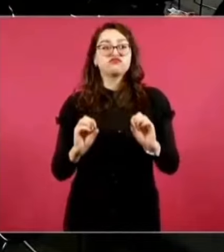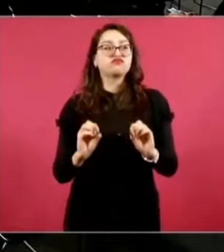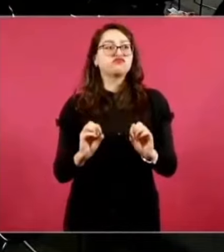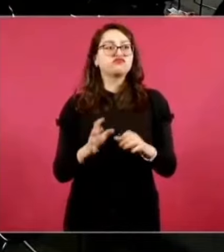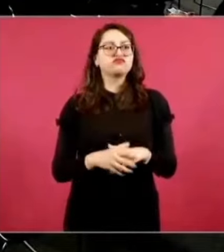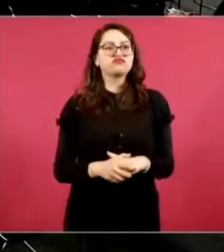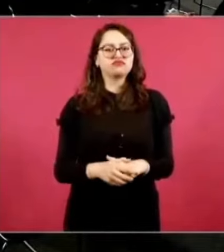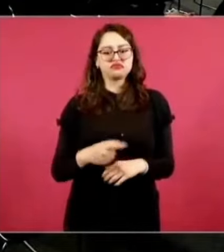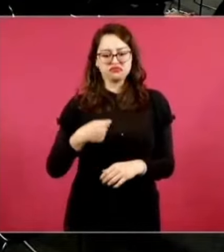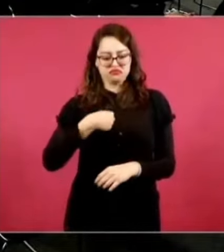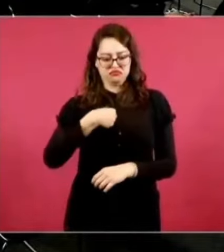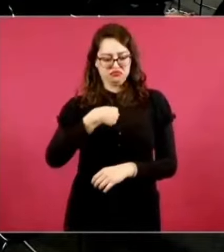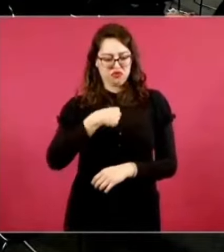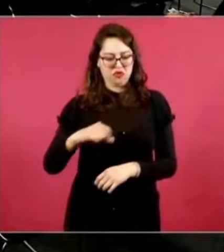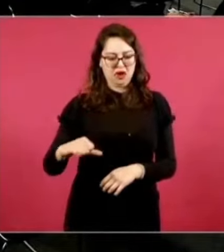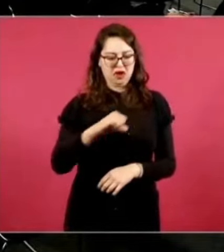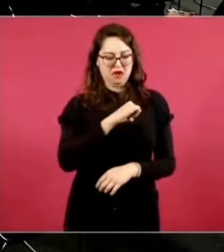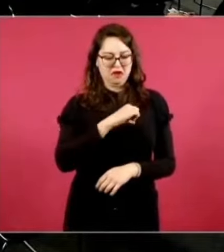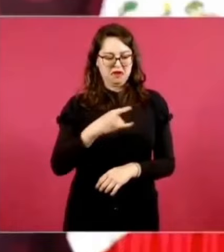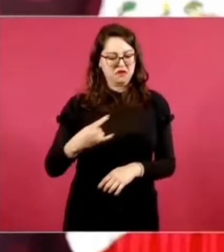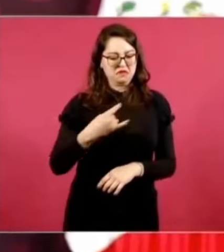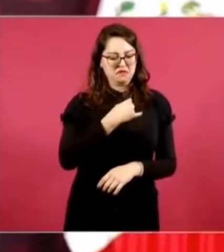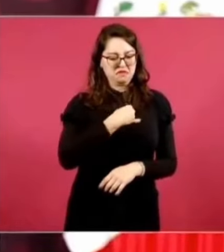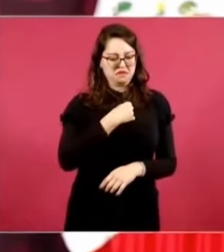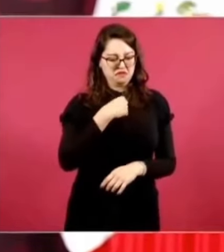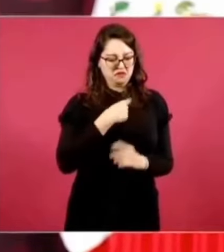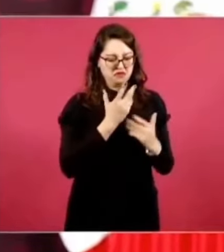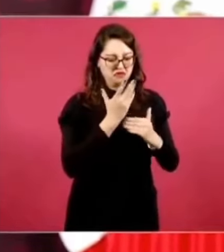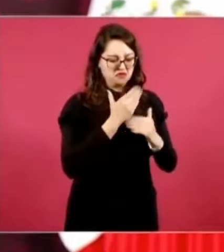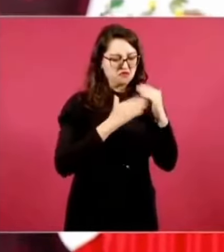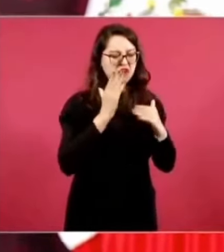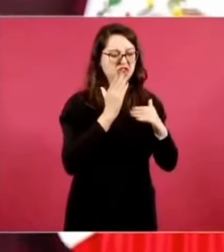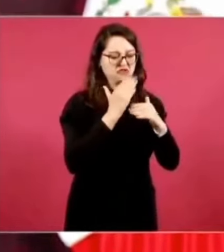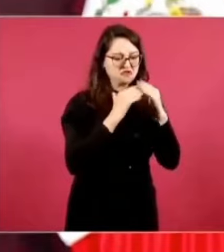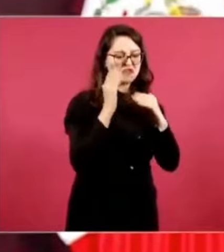a toda costa, sin escrúpulos morales de ninguna índole.